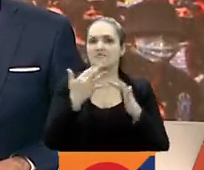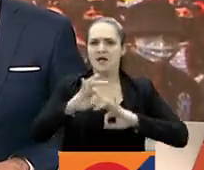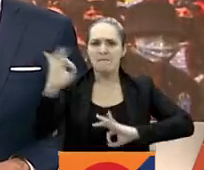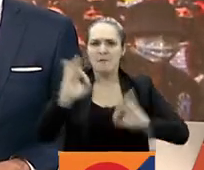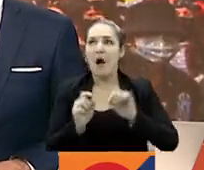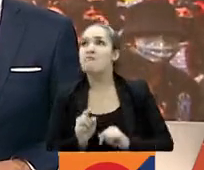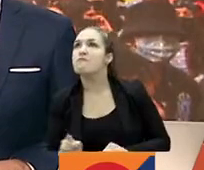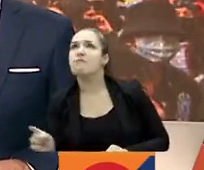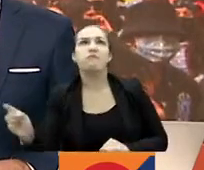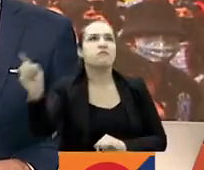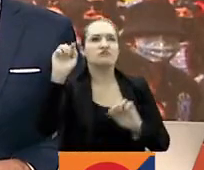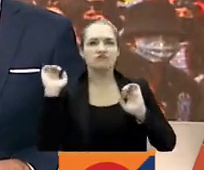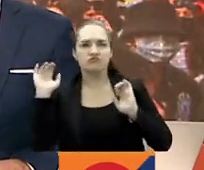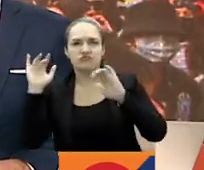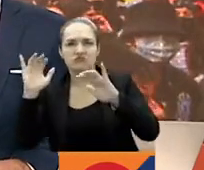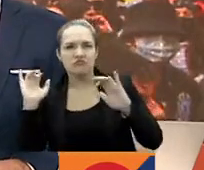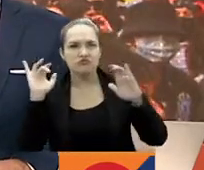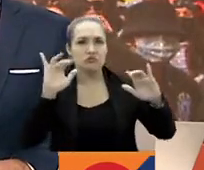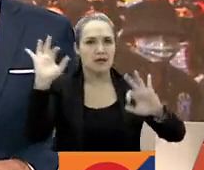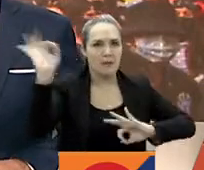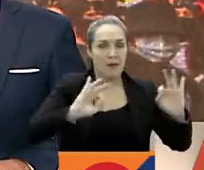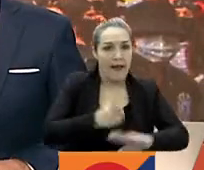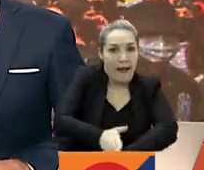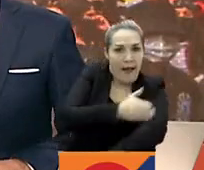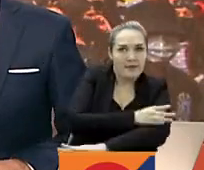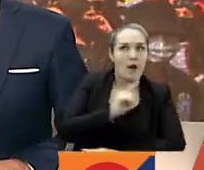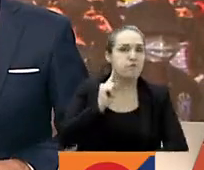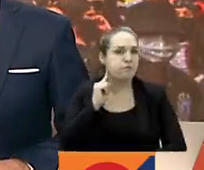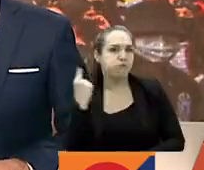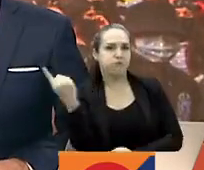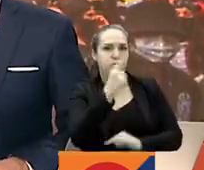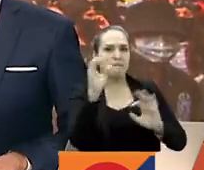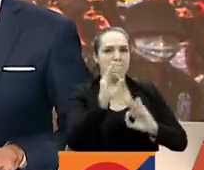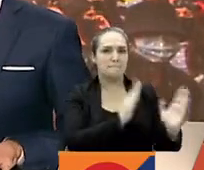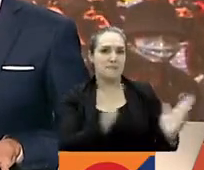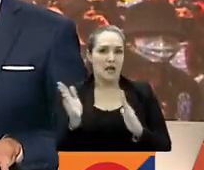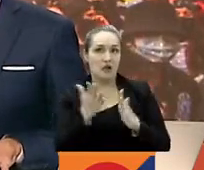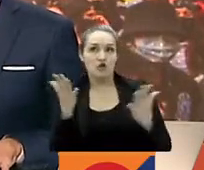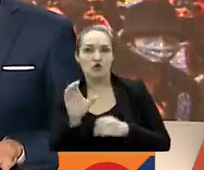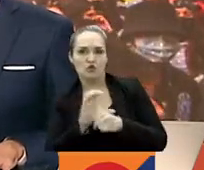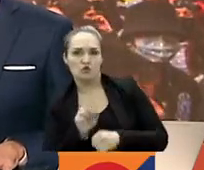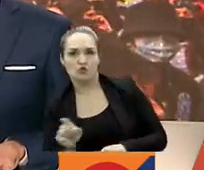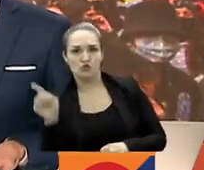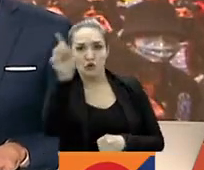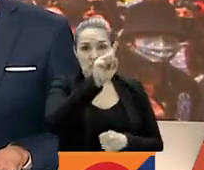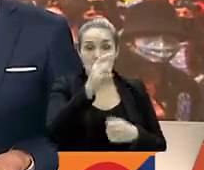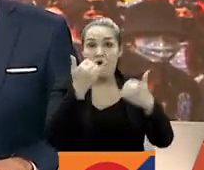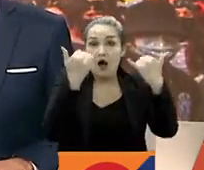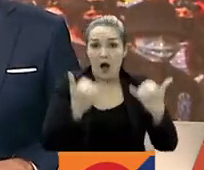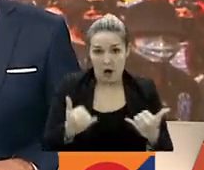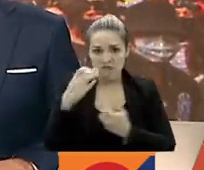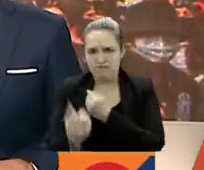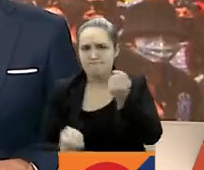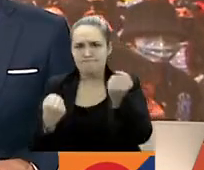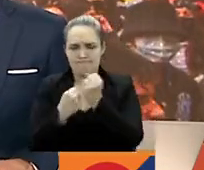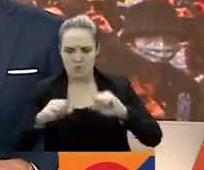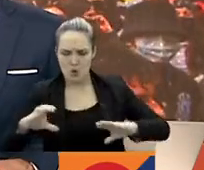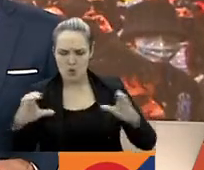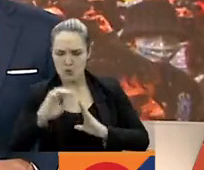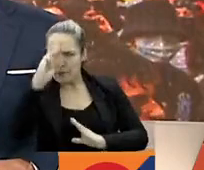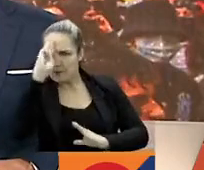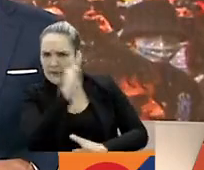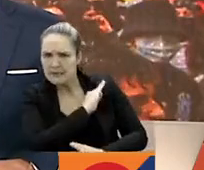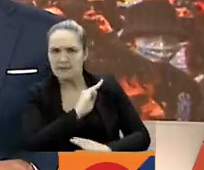programadas movilizaciones y concentraciones en diferentes ciudades del país apoyarán por supuesto la seguridad en el territorio